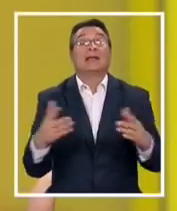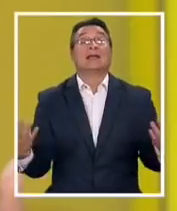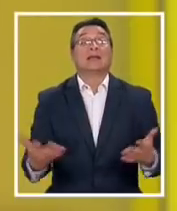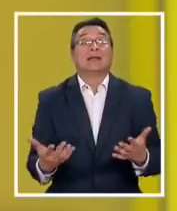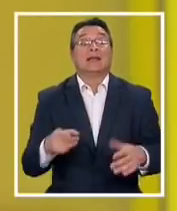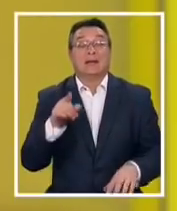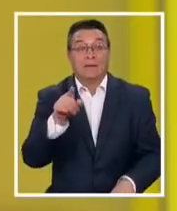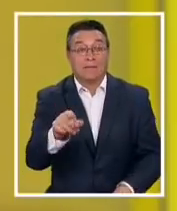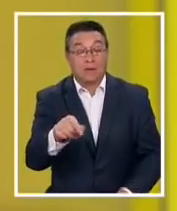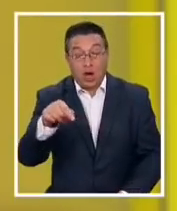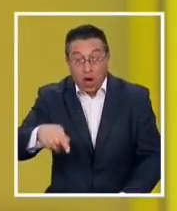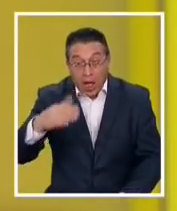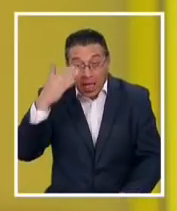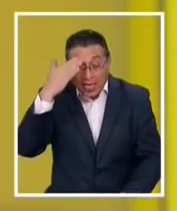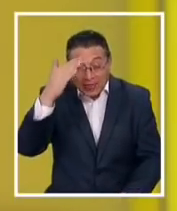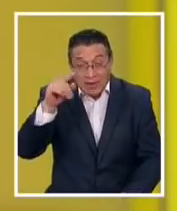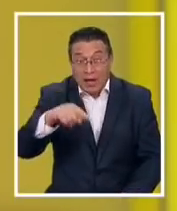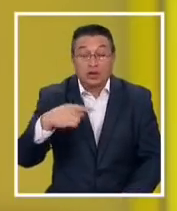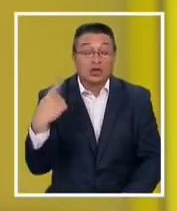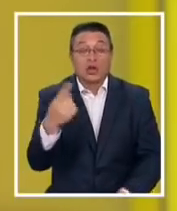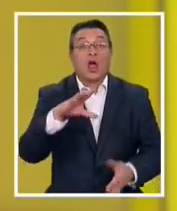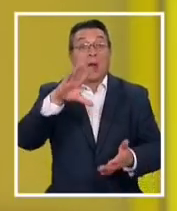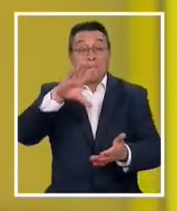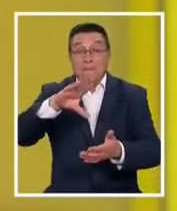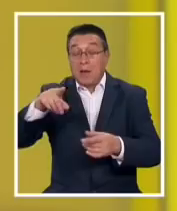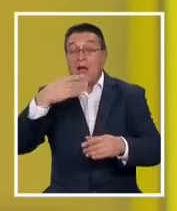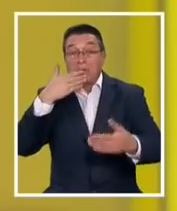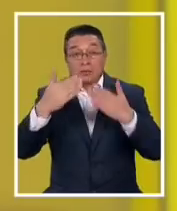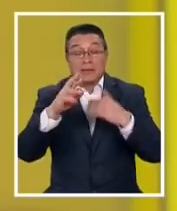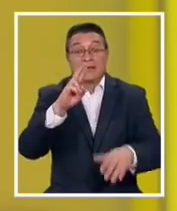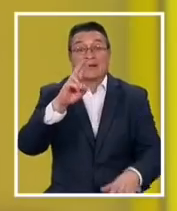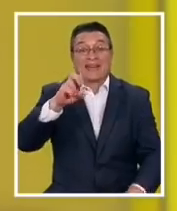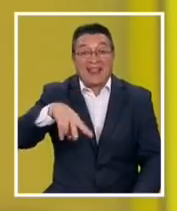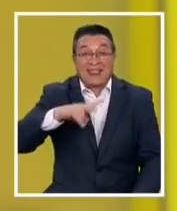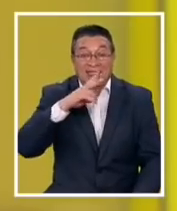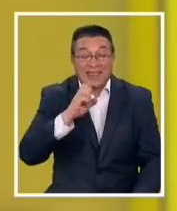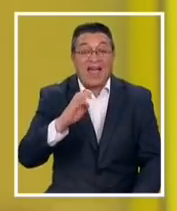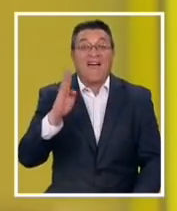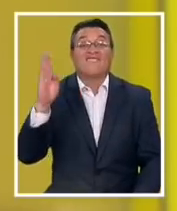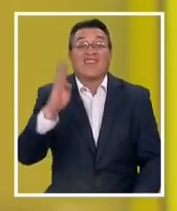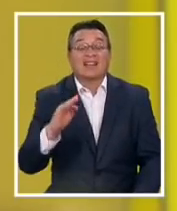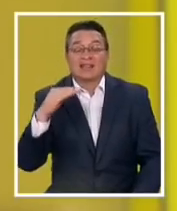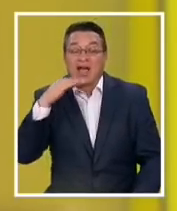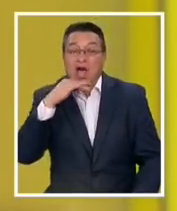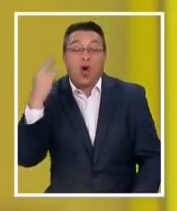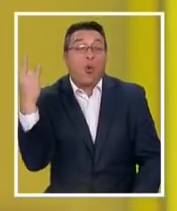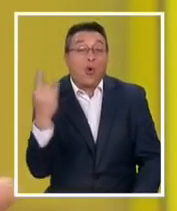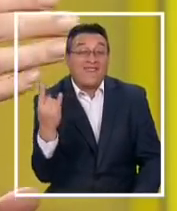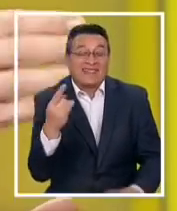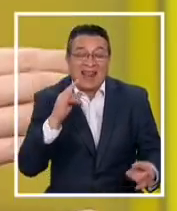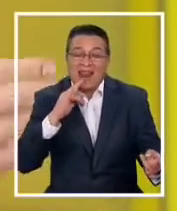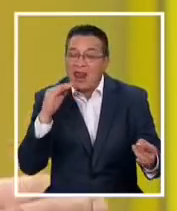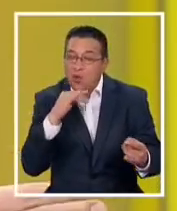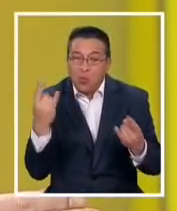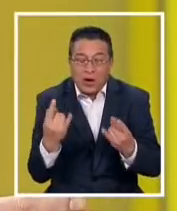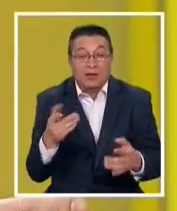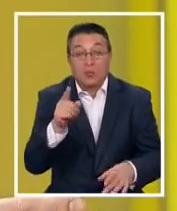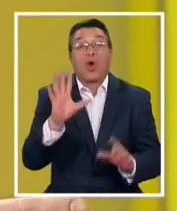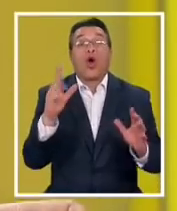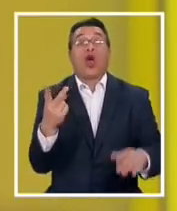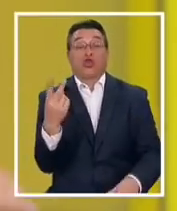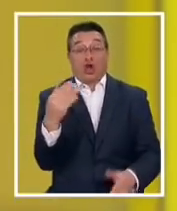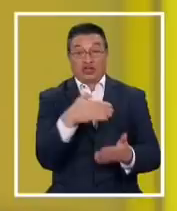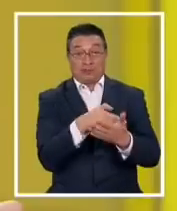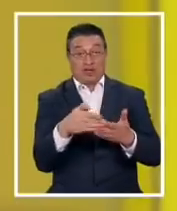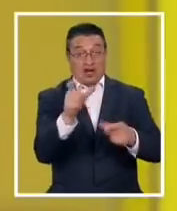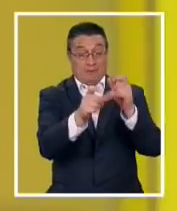día, lo que otros países han hecho es discutir una renta básica universal de emergencia, ¿no? Porque cuando tú llegas a 12 millones en